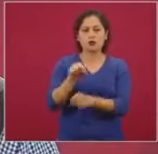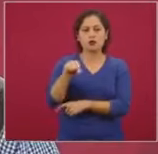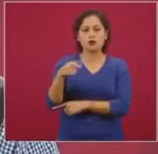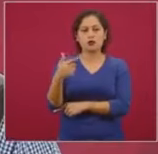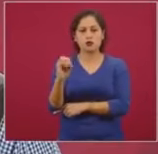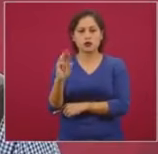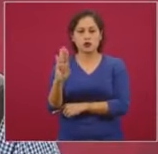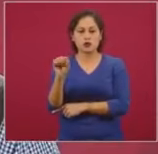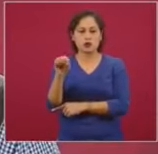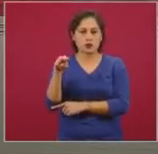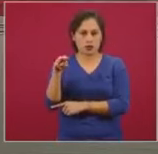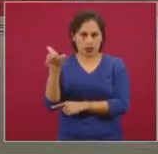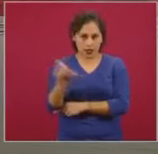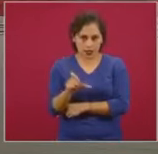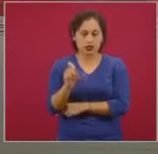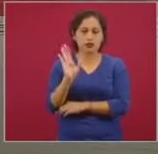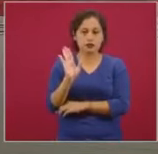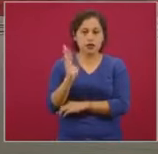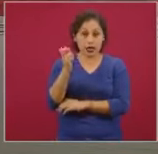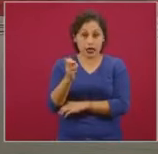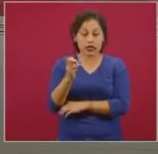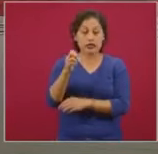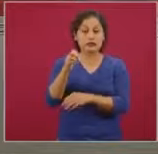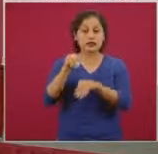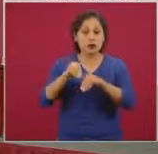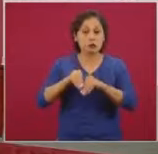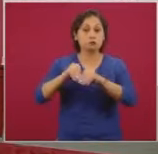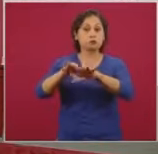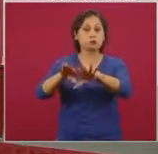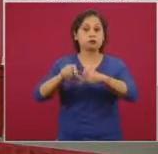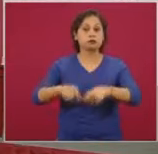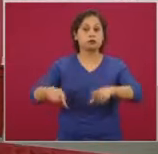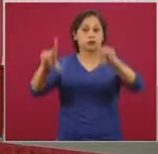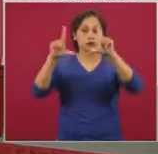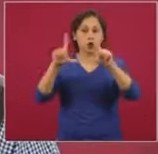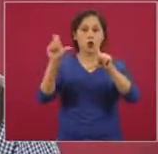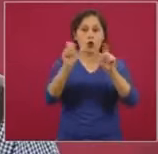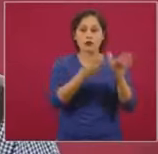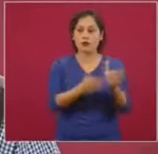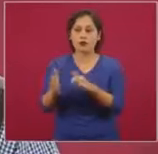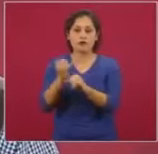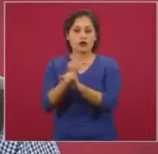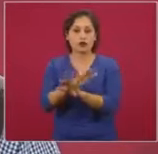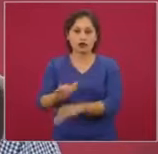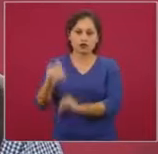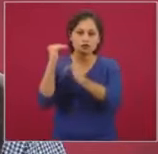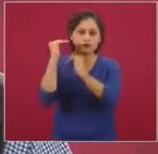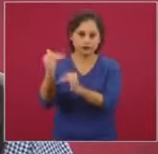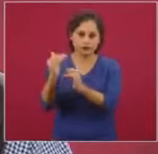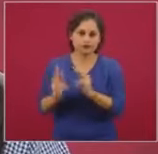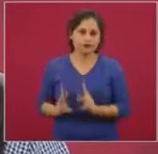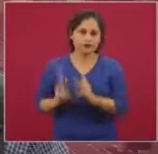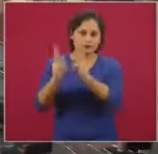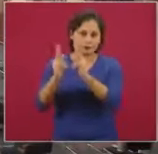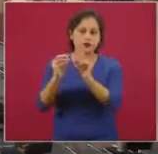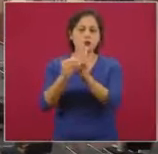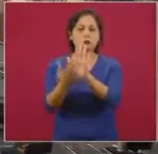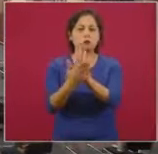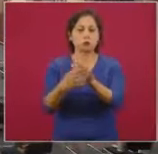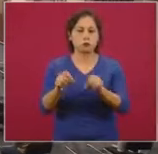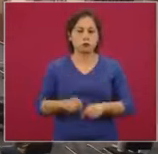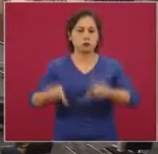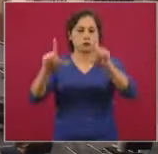coronavirus.gov.mx. Se publica cada vez que tiene una actualización y un corte, y toda la información que el doctor López Ridaura presentó esta